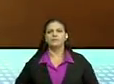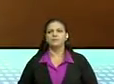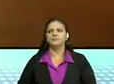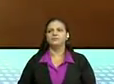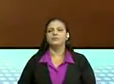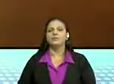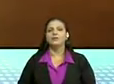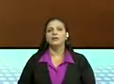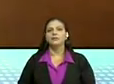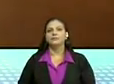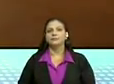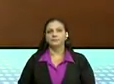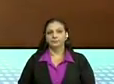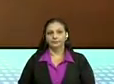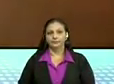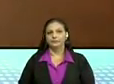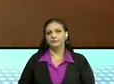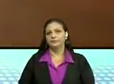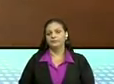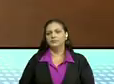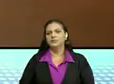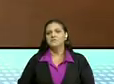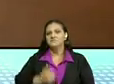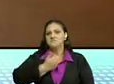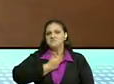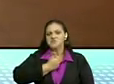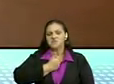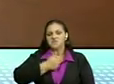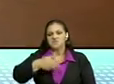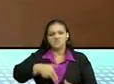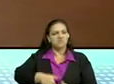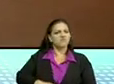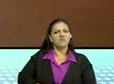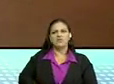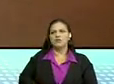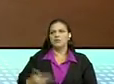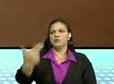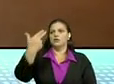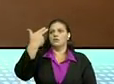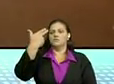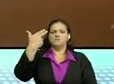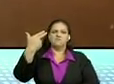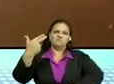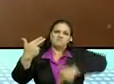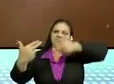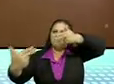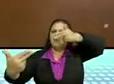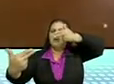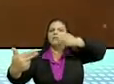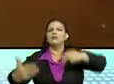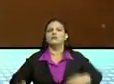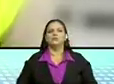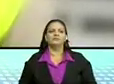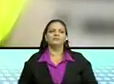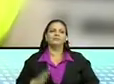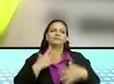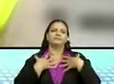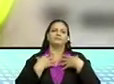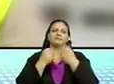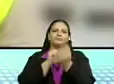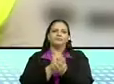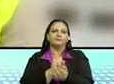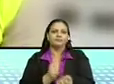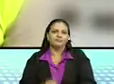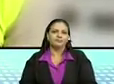te defiendes, tú vas preso. El delincuente tiene las de ganar. Desgraciadamente, con estas leyes